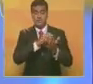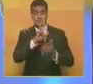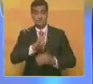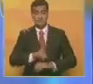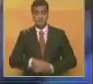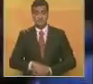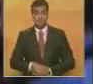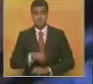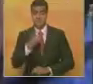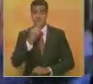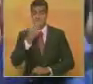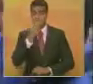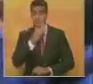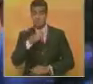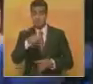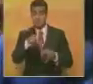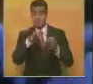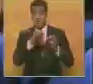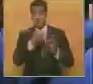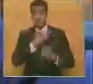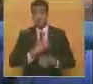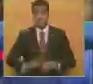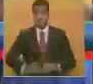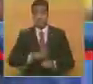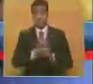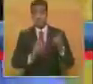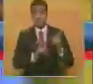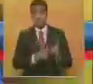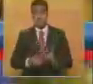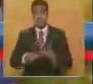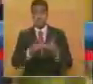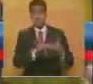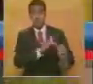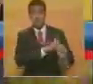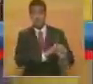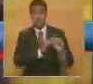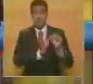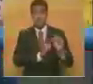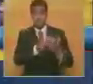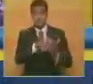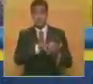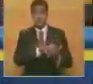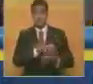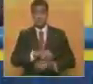país. Aseguró que, de ser electo presidente, convertirá a esta entidad en una potencia agrícola.